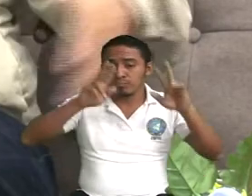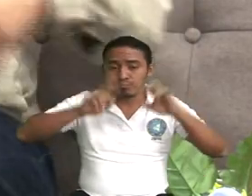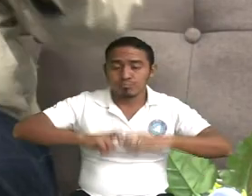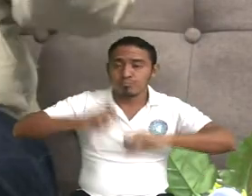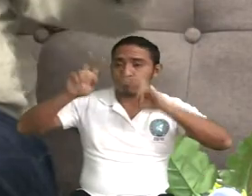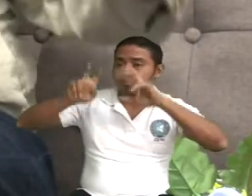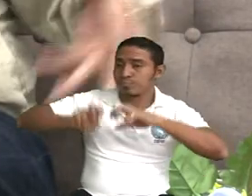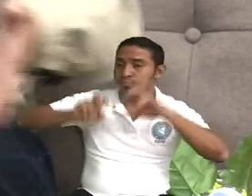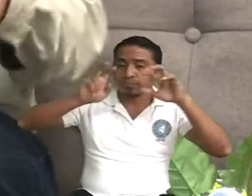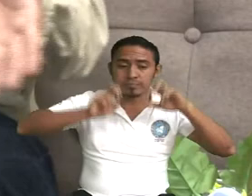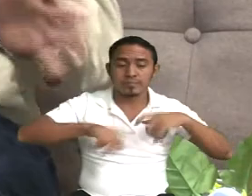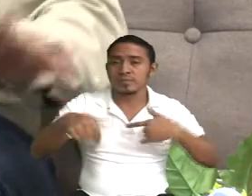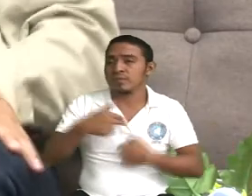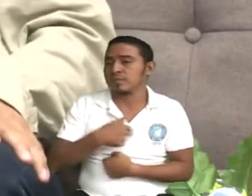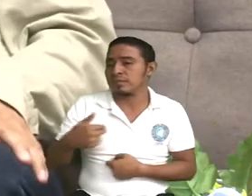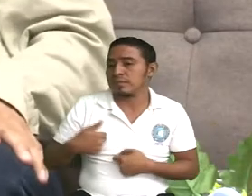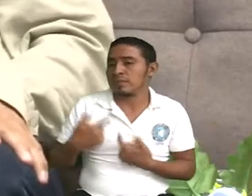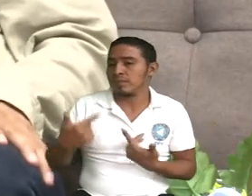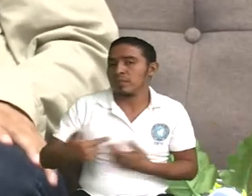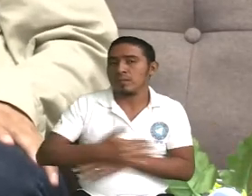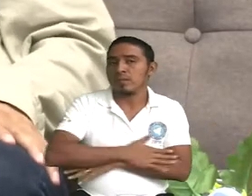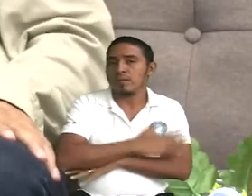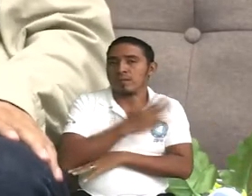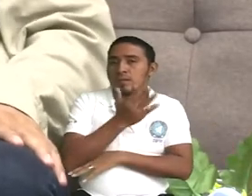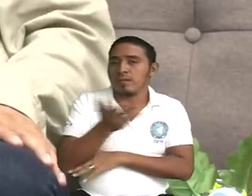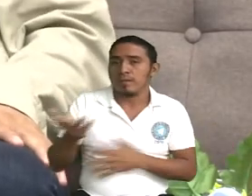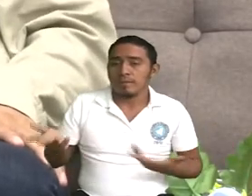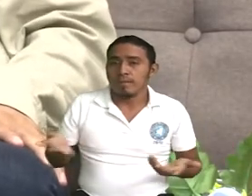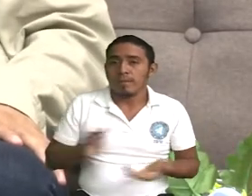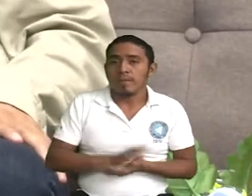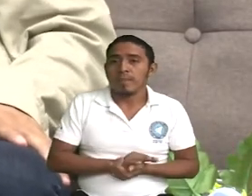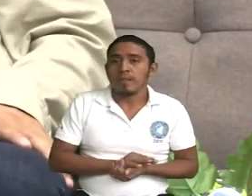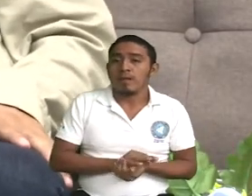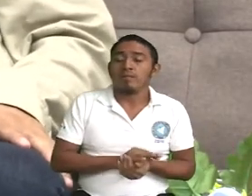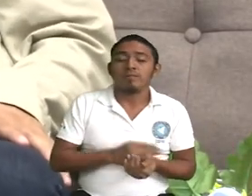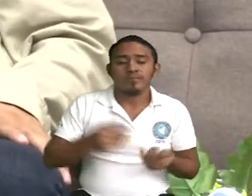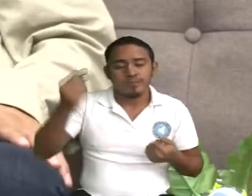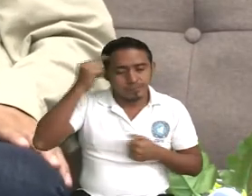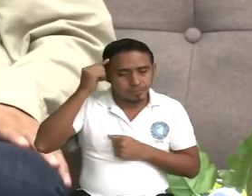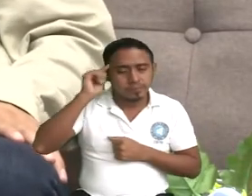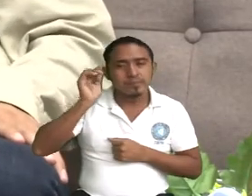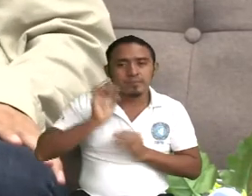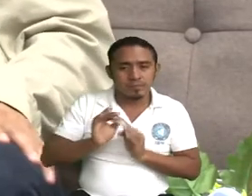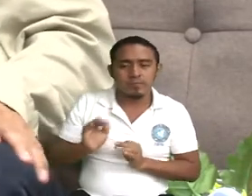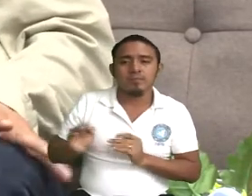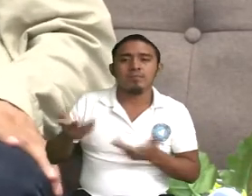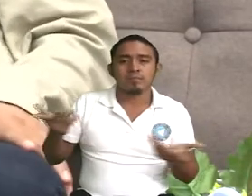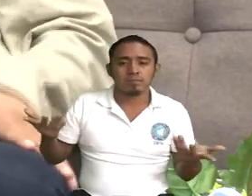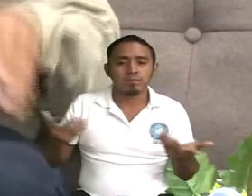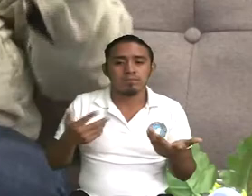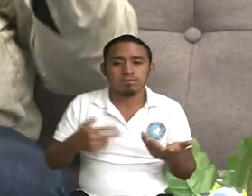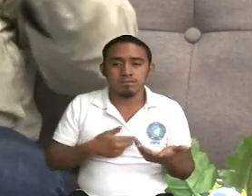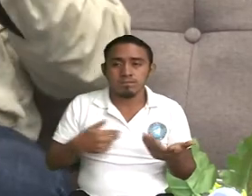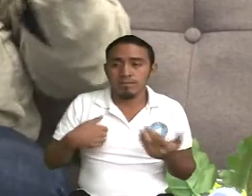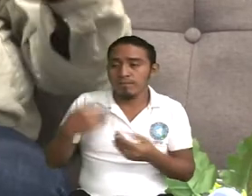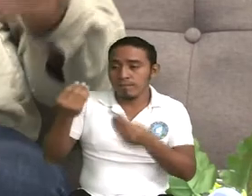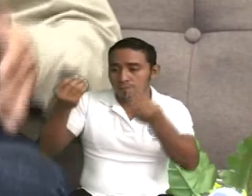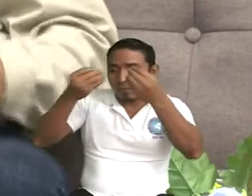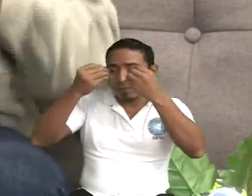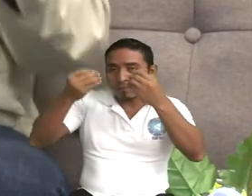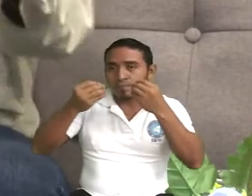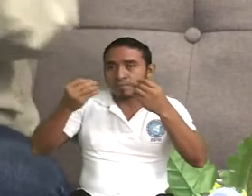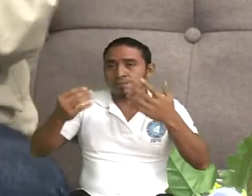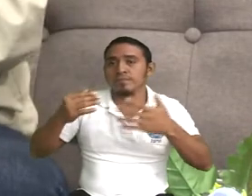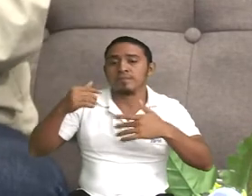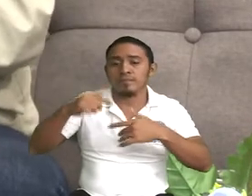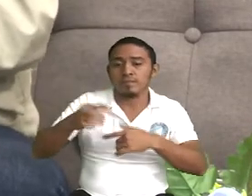sobre nuestro actuar en el día y hacernos valorar y rectificar las cosas, y nos van formando y